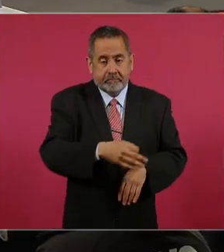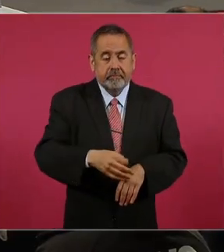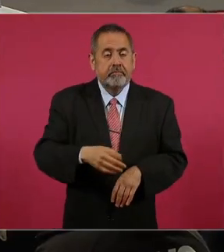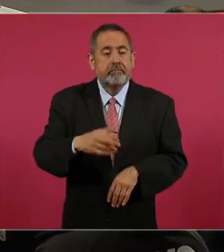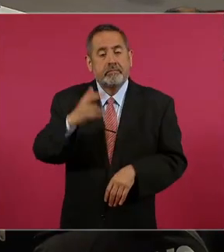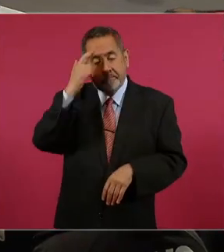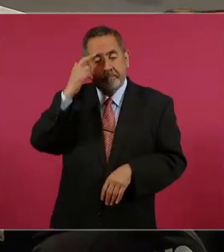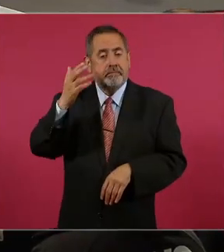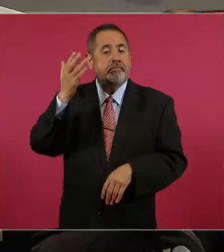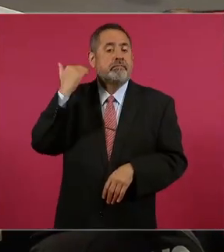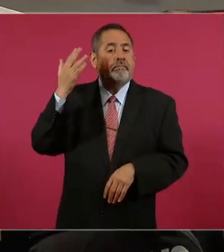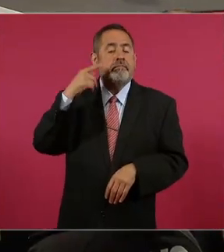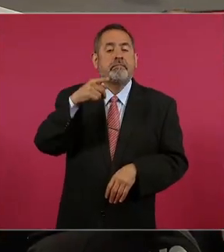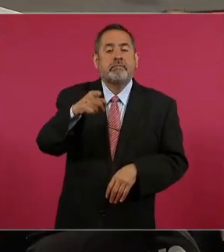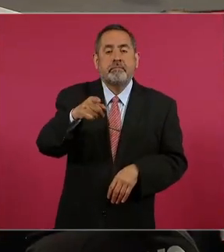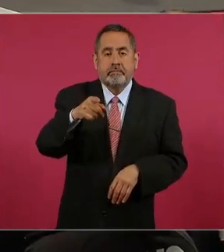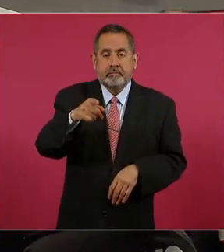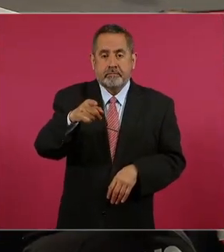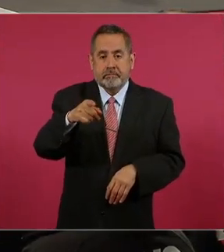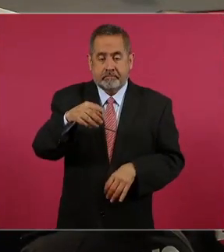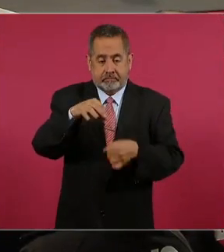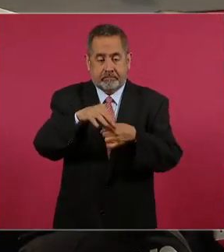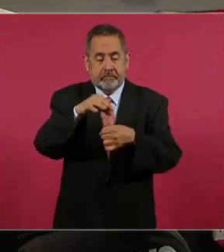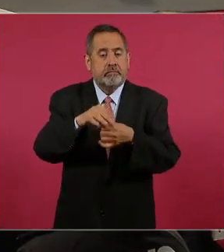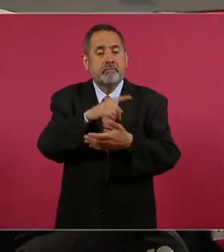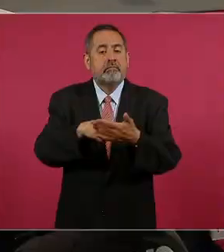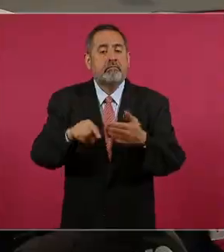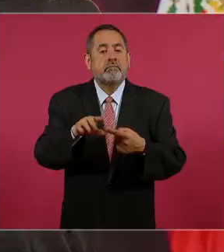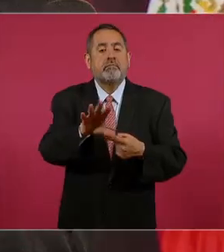la elección de la señora